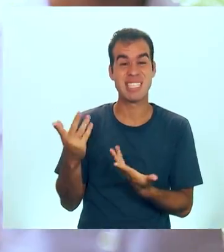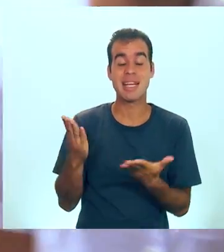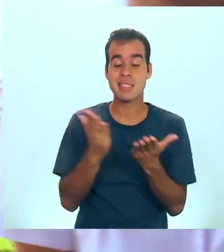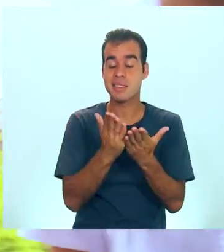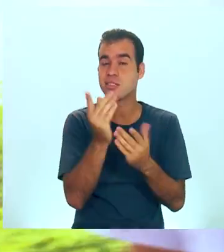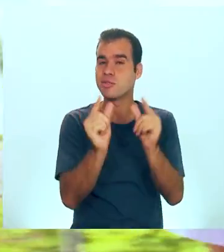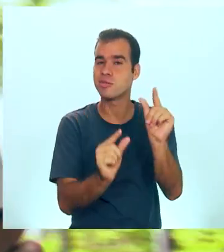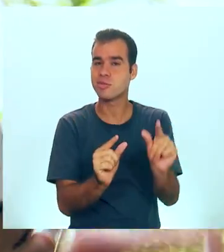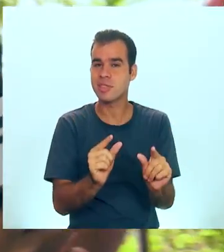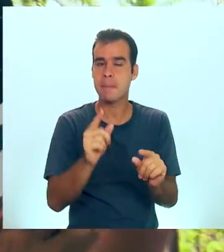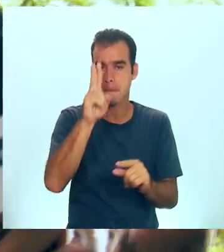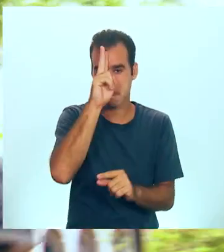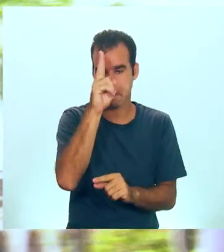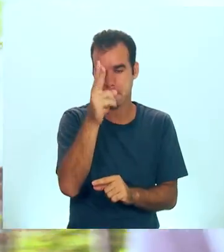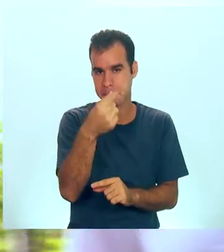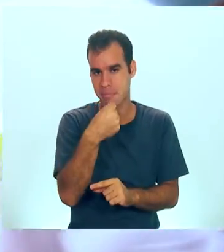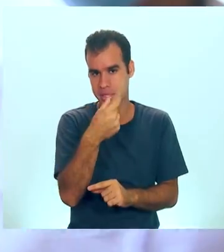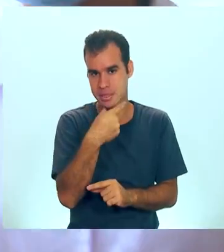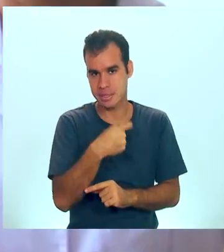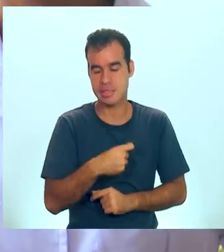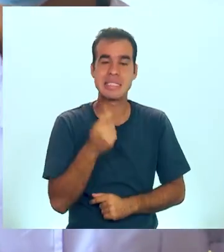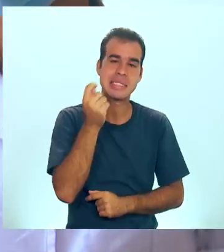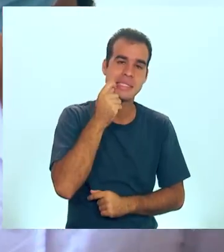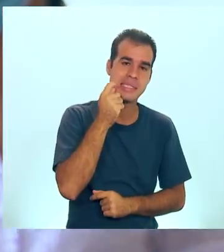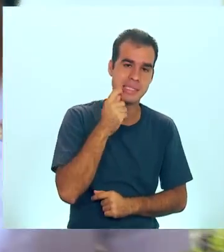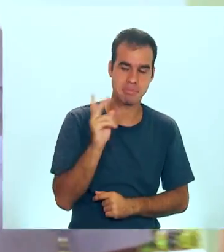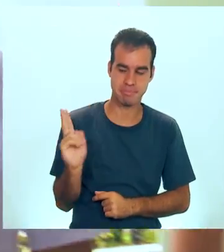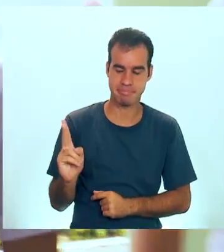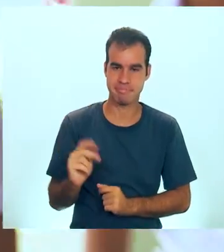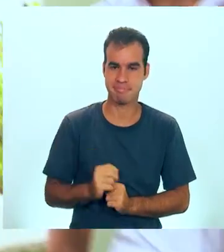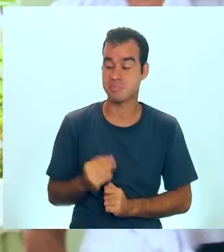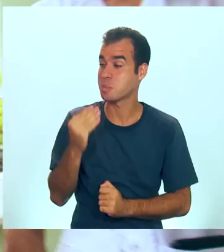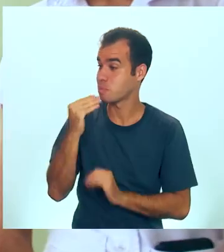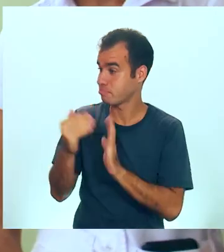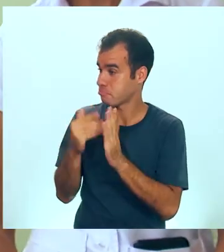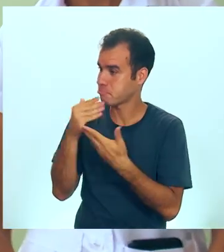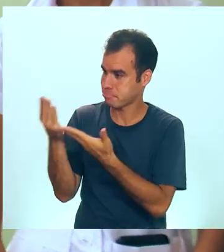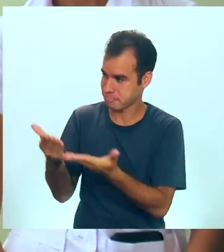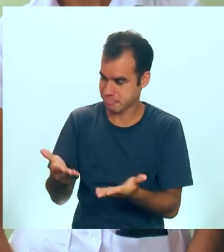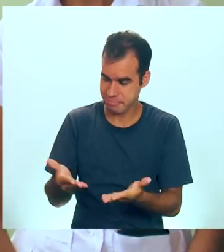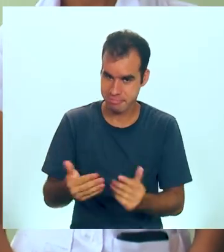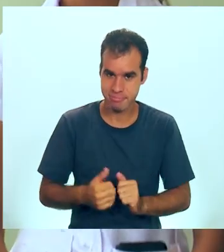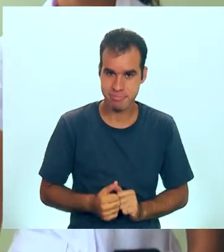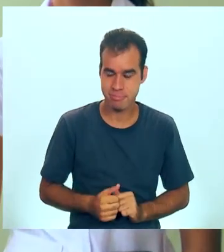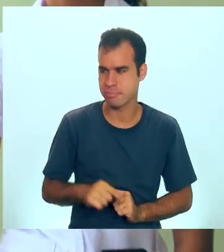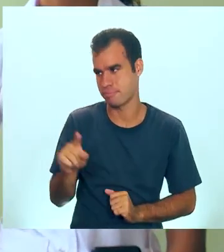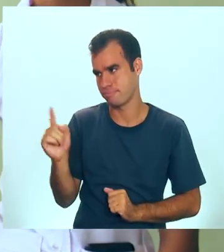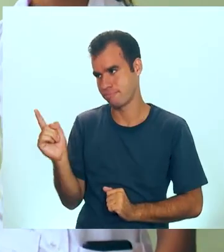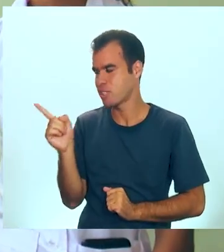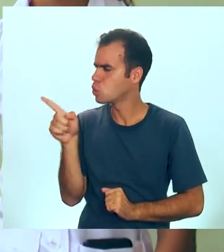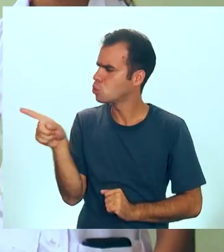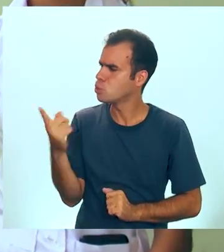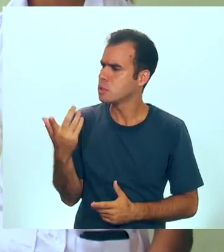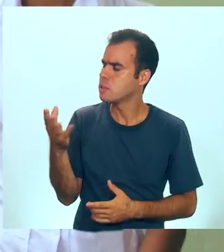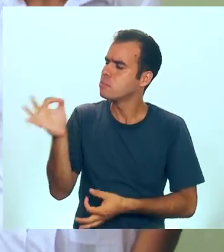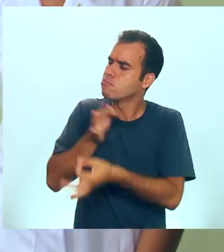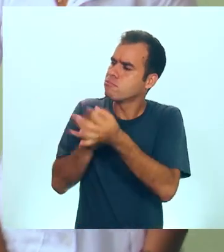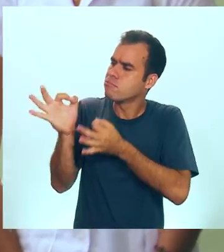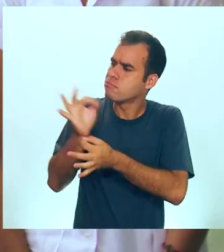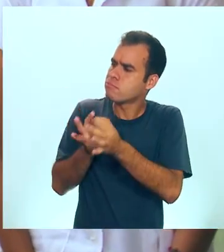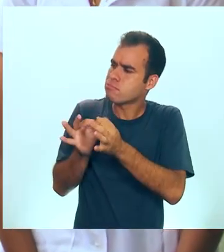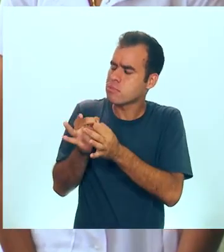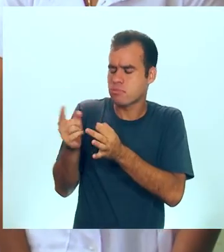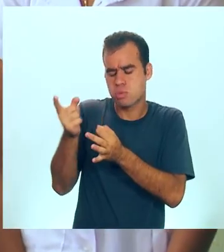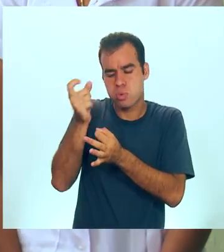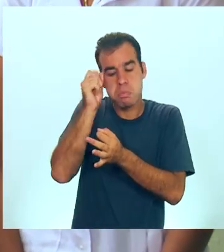estudiantes de medicina y de estomatología. Muy buenas tardes, bienvenidas Jóvenes por la Vida. Naida, háblame un poco acerca de cómo te tomó